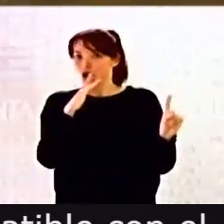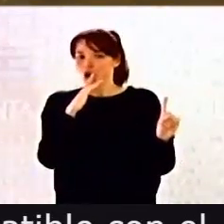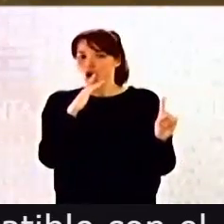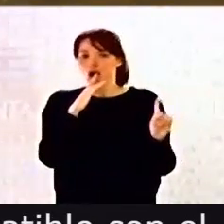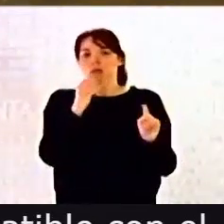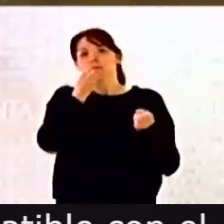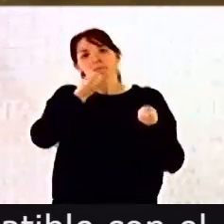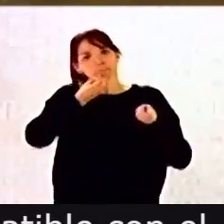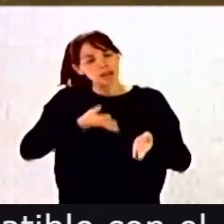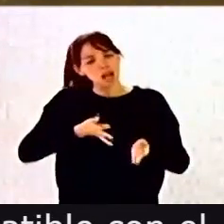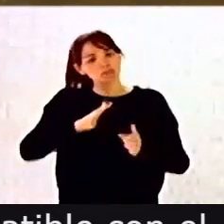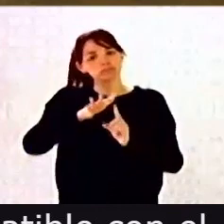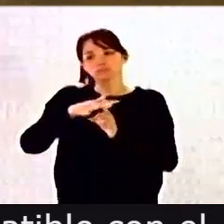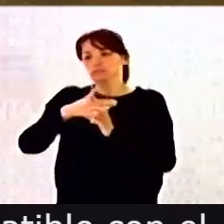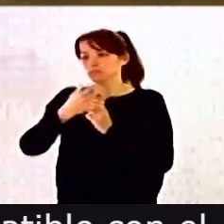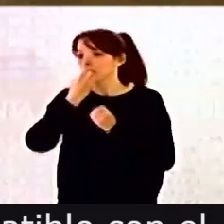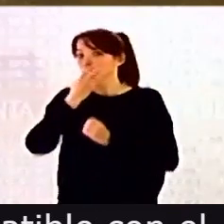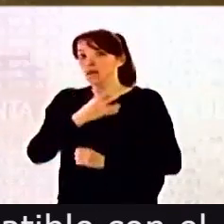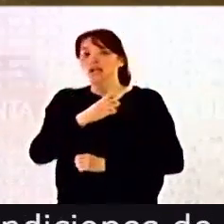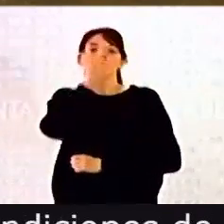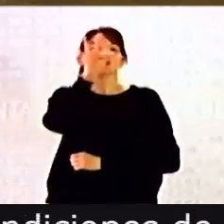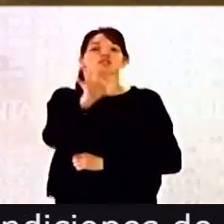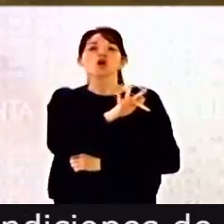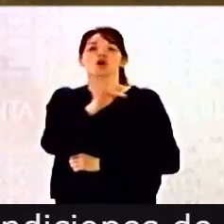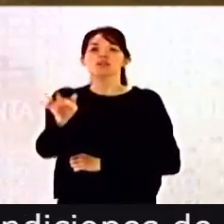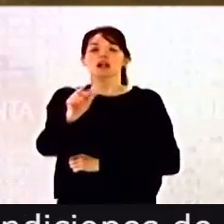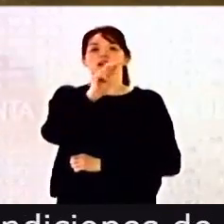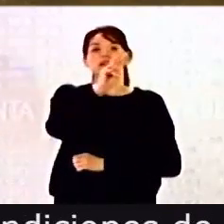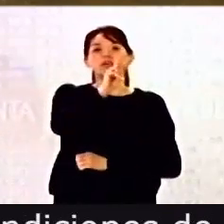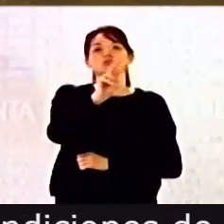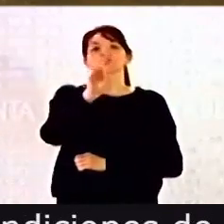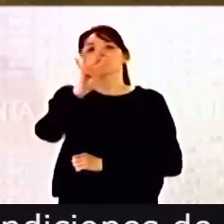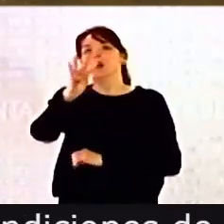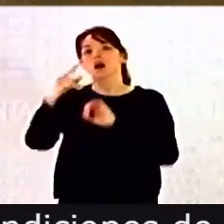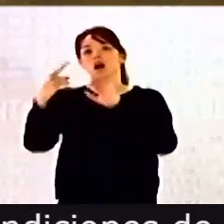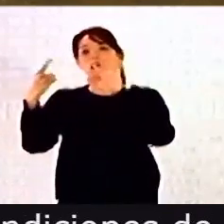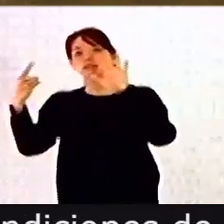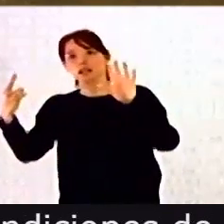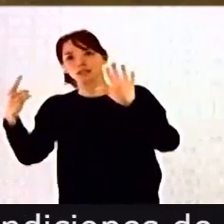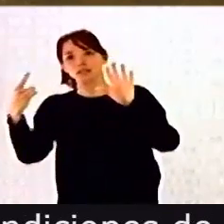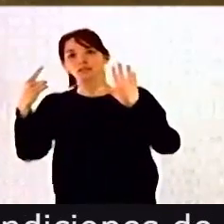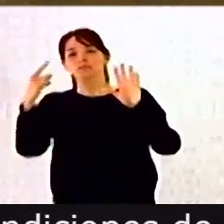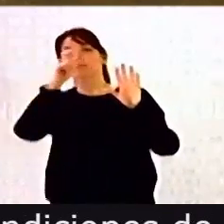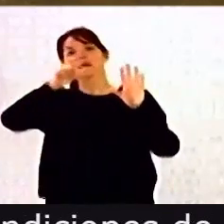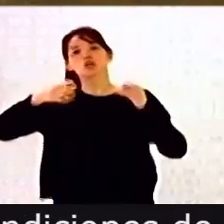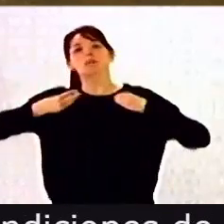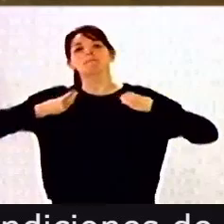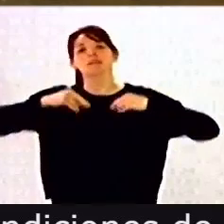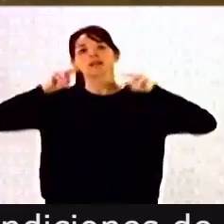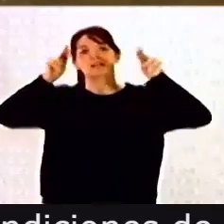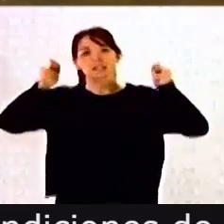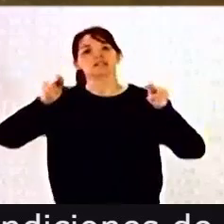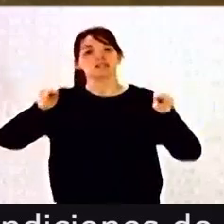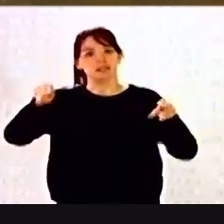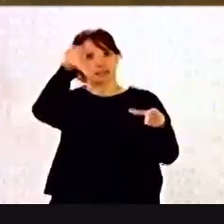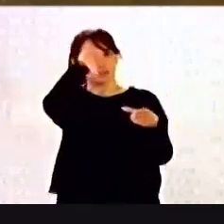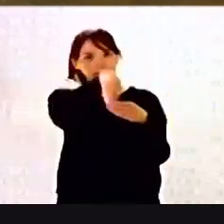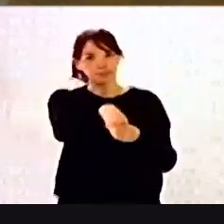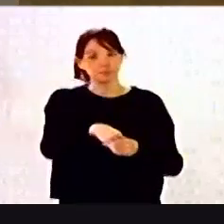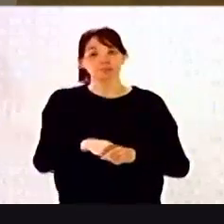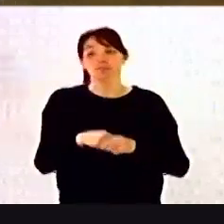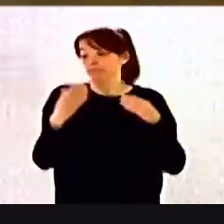condiciones de aislamiento, 246 personas dentro del Cuartillo. Por lo tanto, esos son los